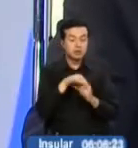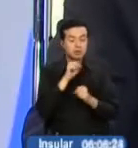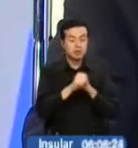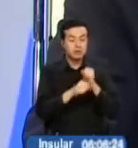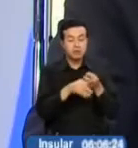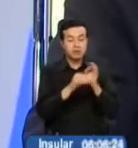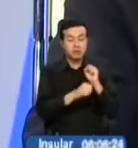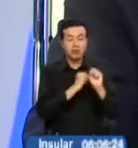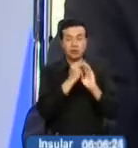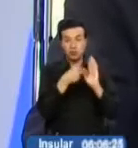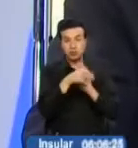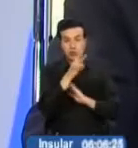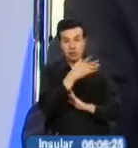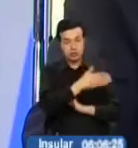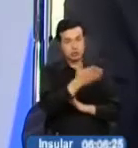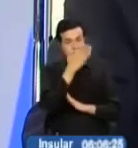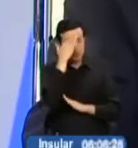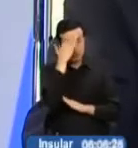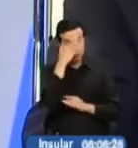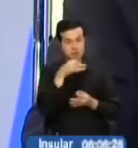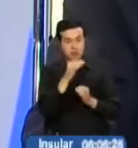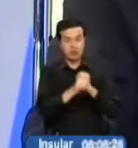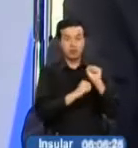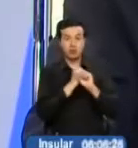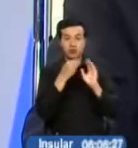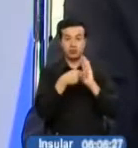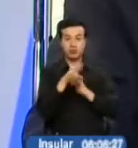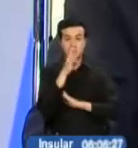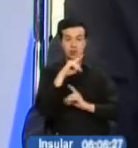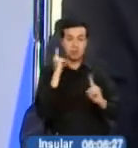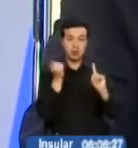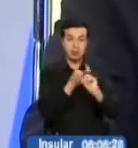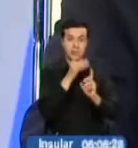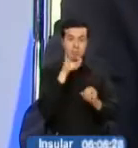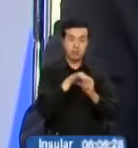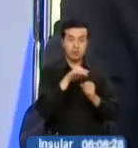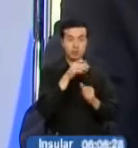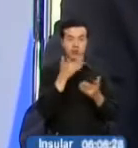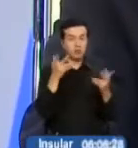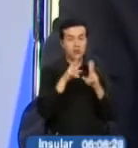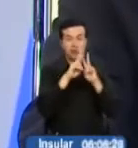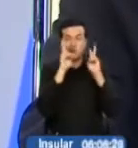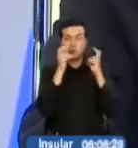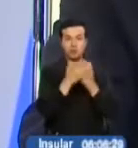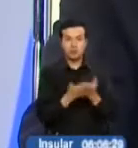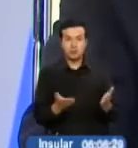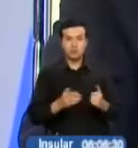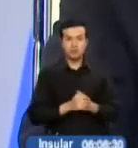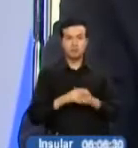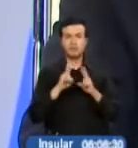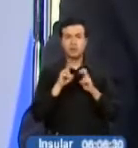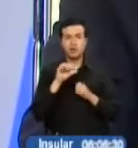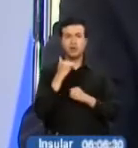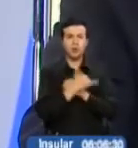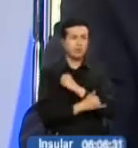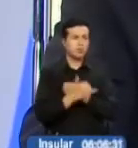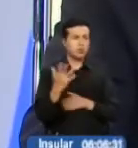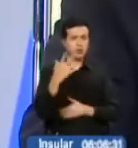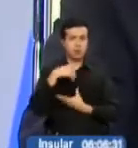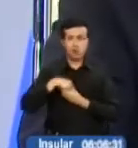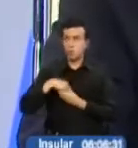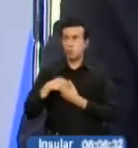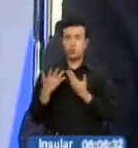febrero del 2017. Recordemos que en febrero del 2017 es la primera vuelta electoral, por una sencilla razón. Este tema de los paraísos fiscales no es